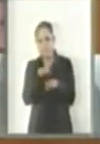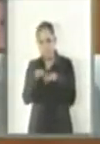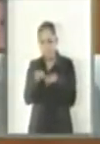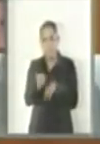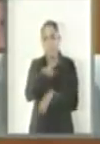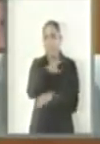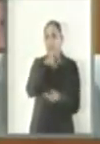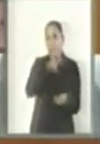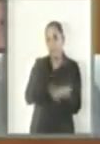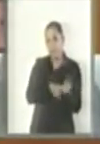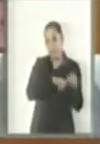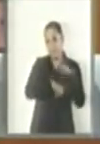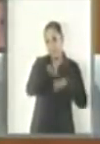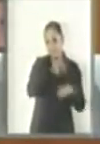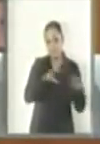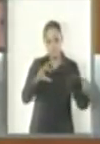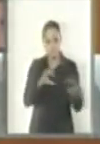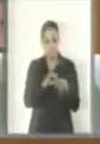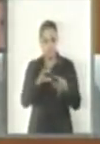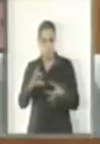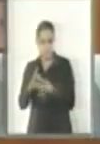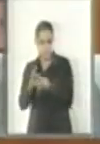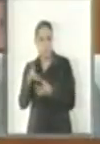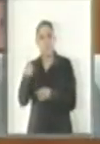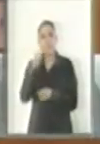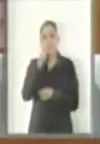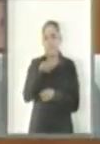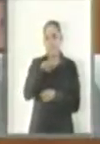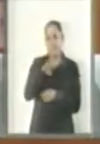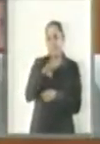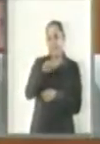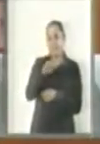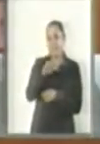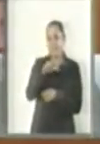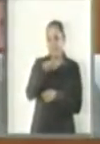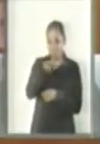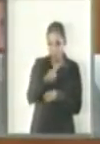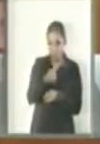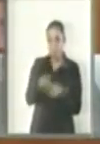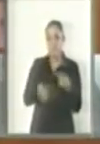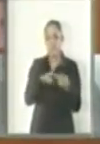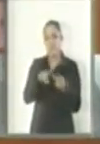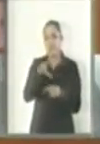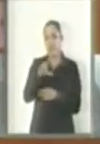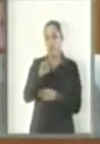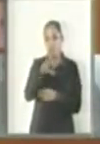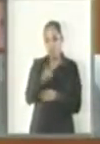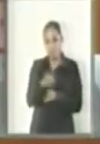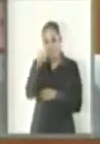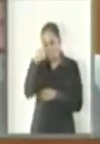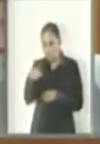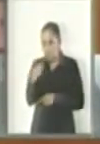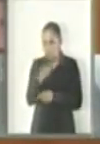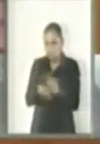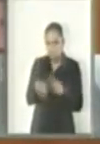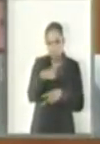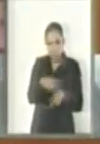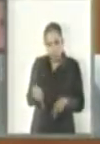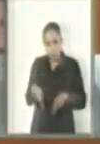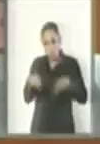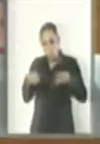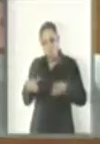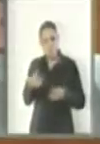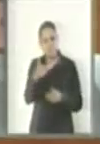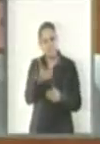productiva consistía en mezclar etileno y cloro para generar, a través de una ingeniería de procesos,